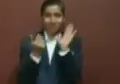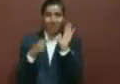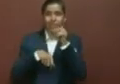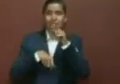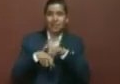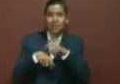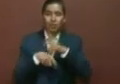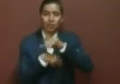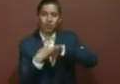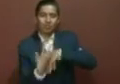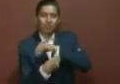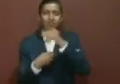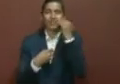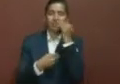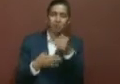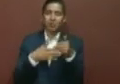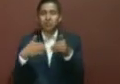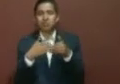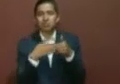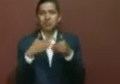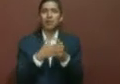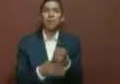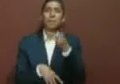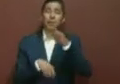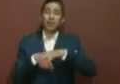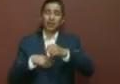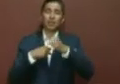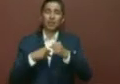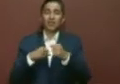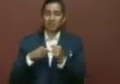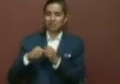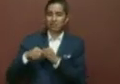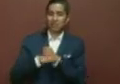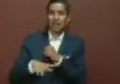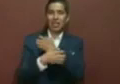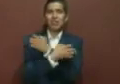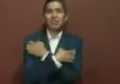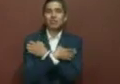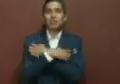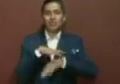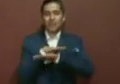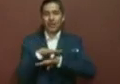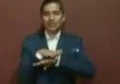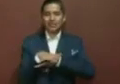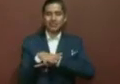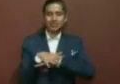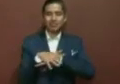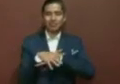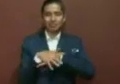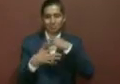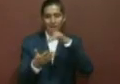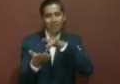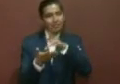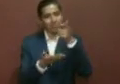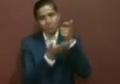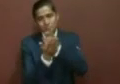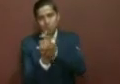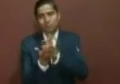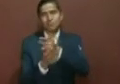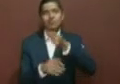y recursos. Pero lo fuerte es educación básica, es, digamos, la parte